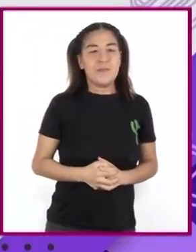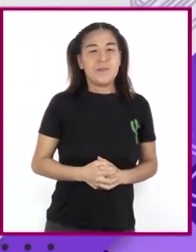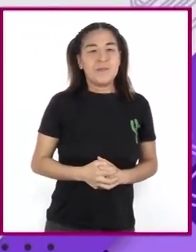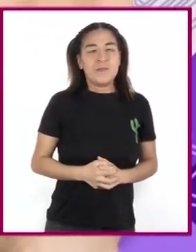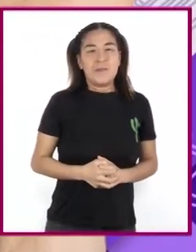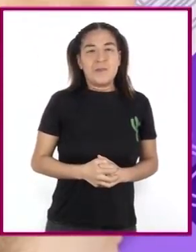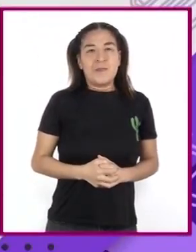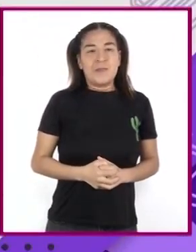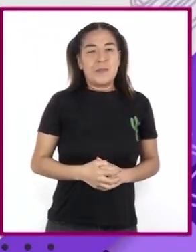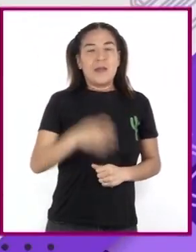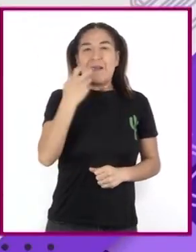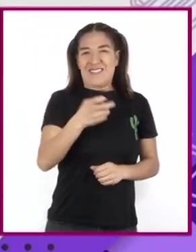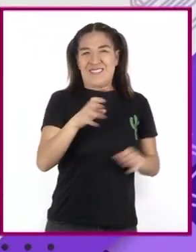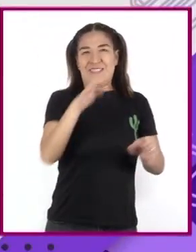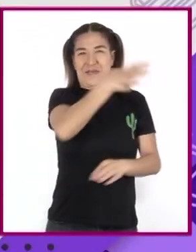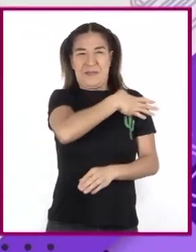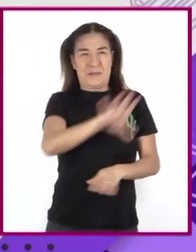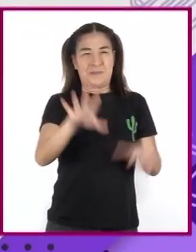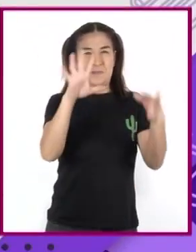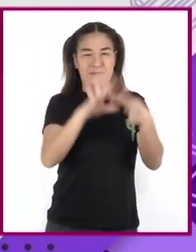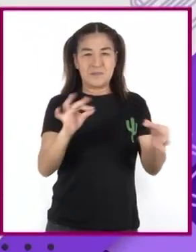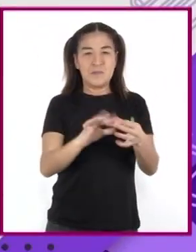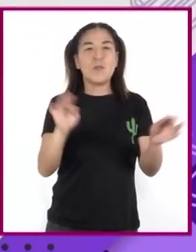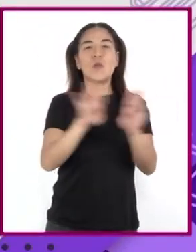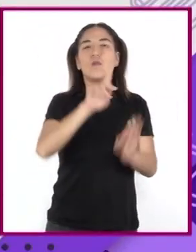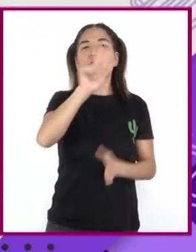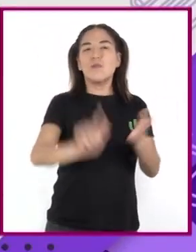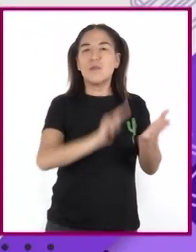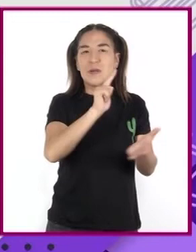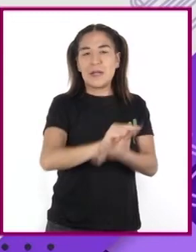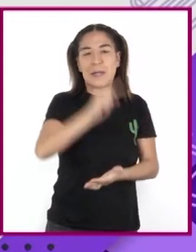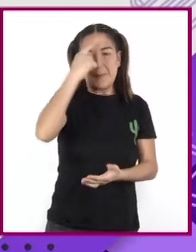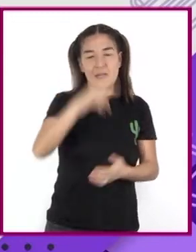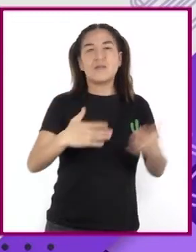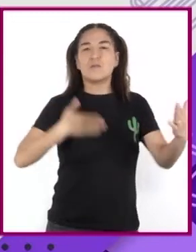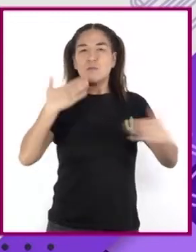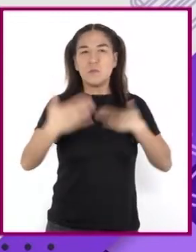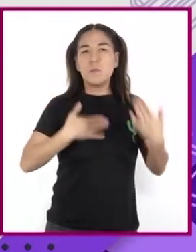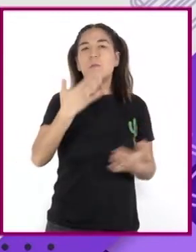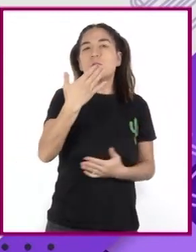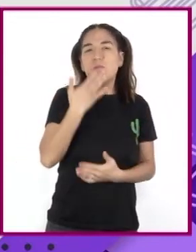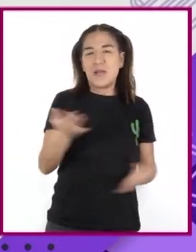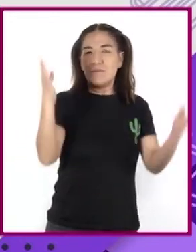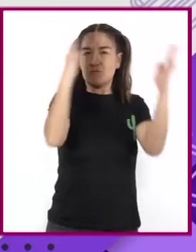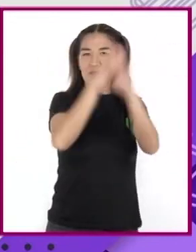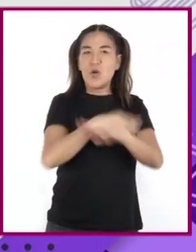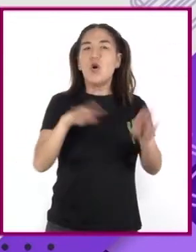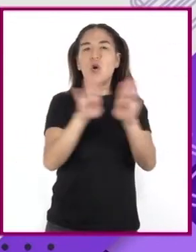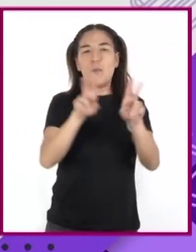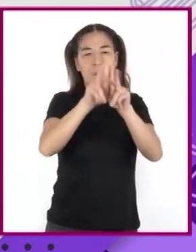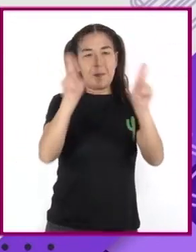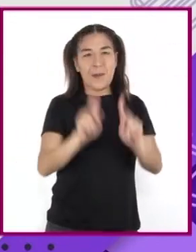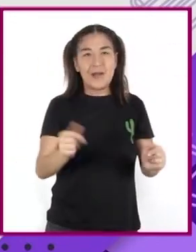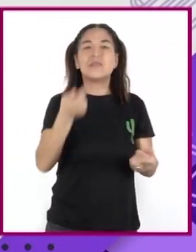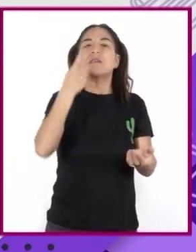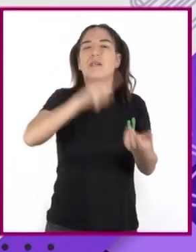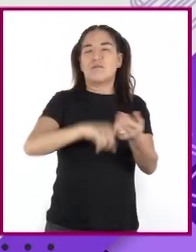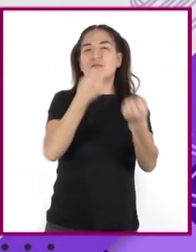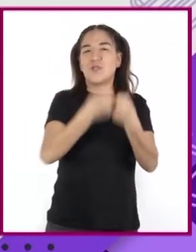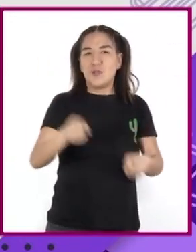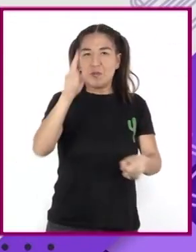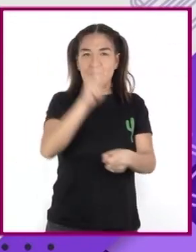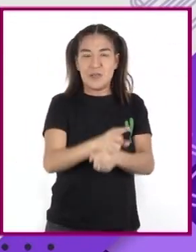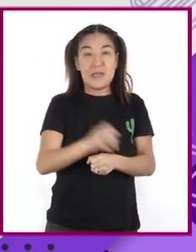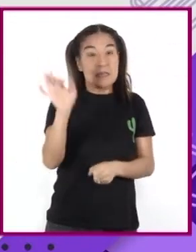En general, se espera que las leyes se redacten para lograr la convivencia justa y pacífica en una sociedad. Si